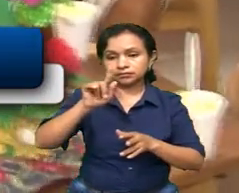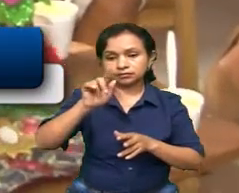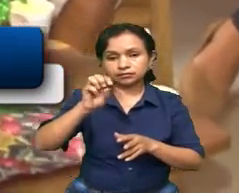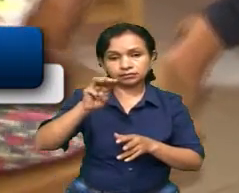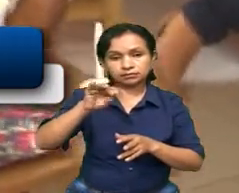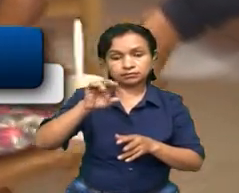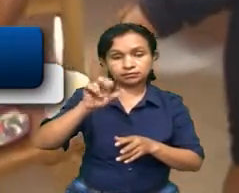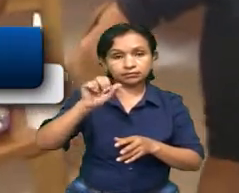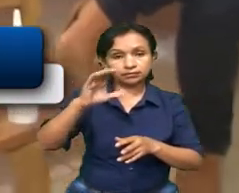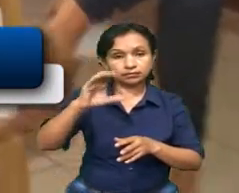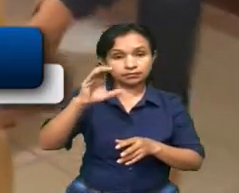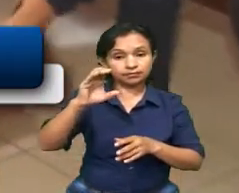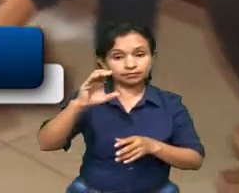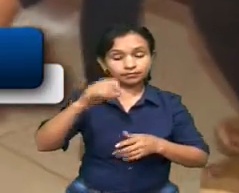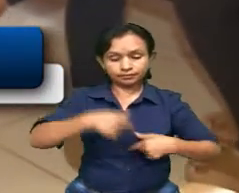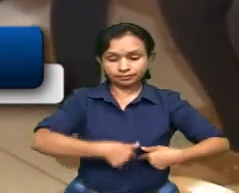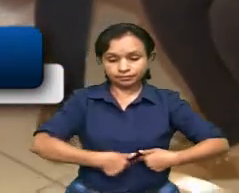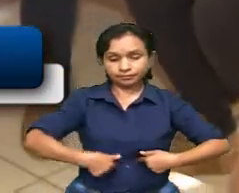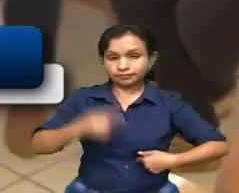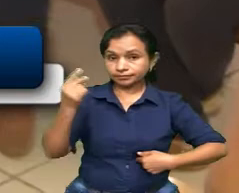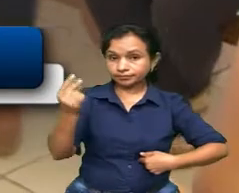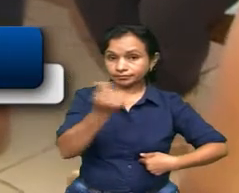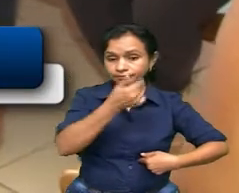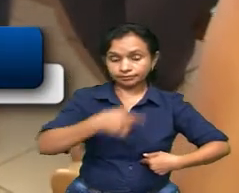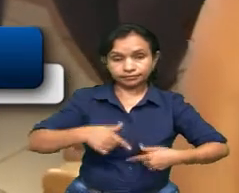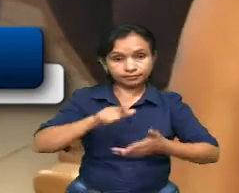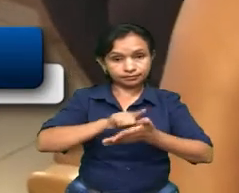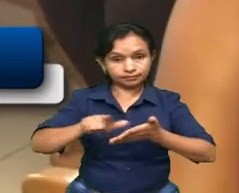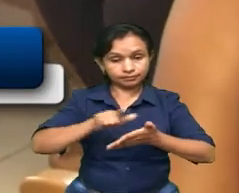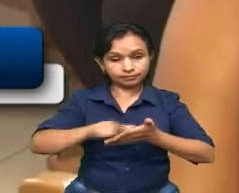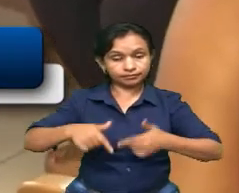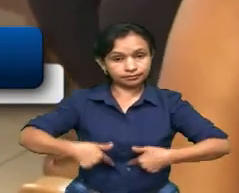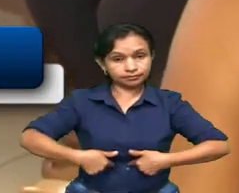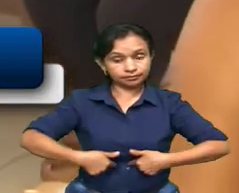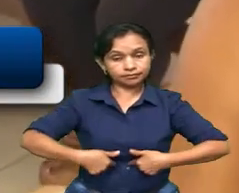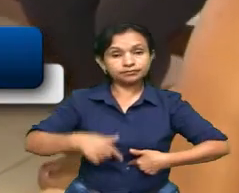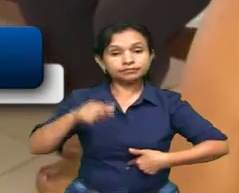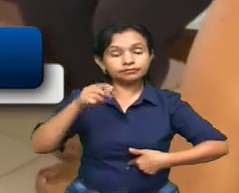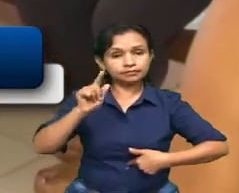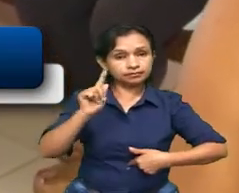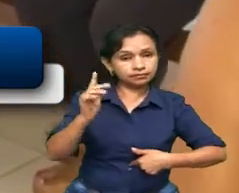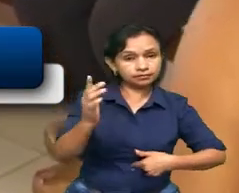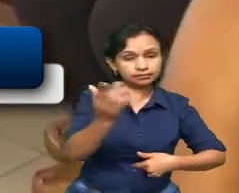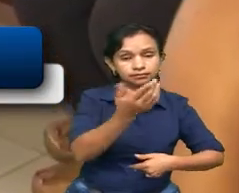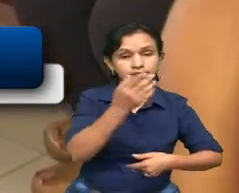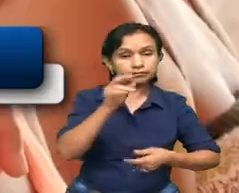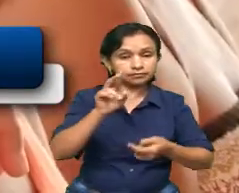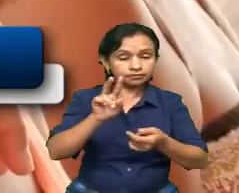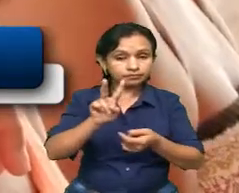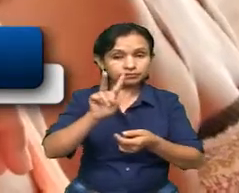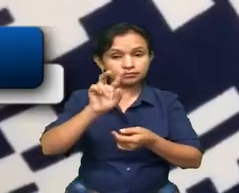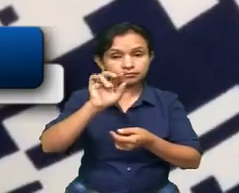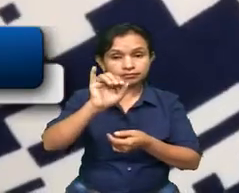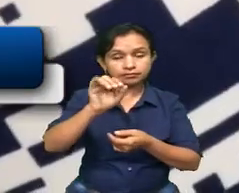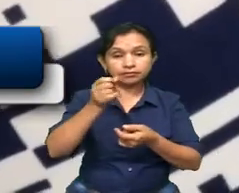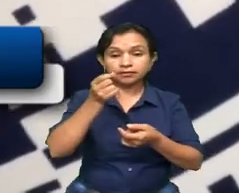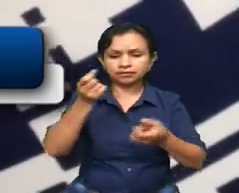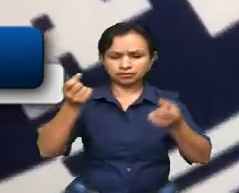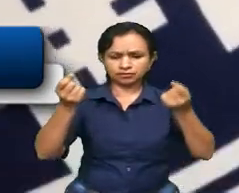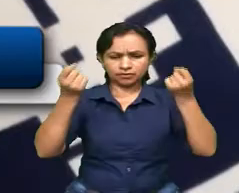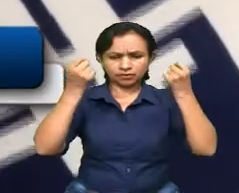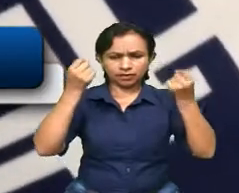la herida vaya sanando más rápido. Los alimentos que contienen vitamina C, todas las frutas y verduras, todo lo